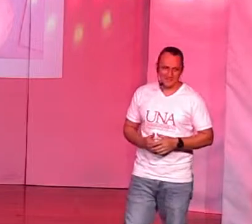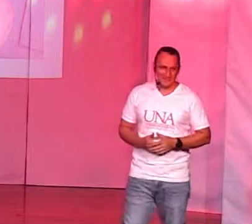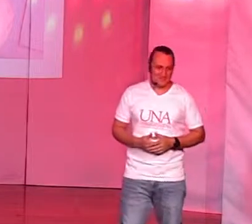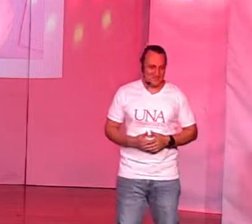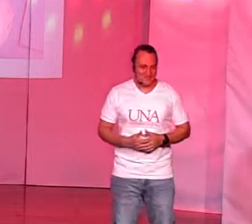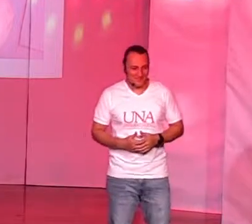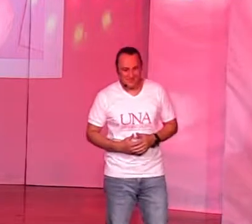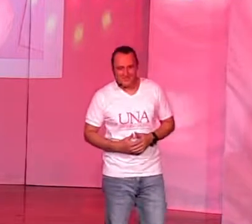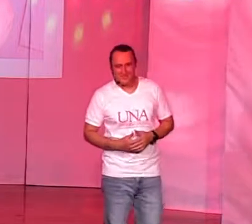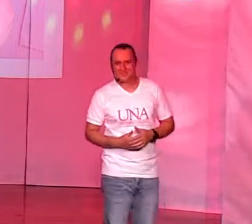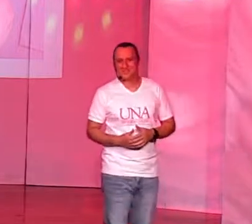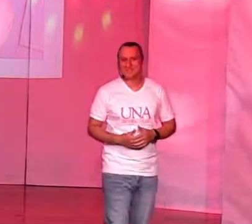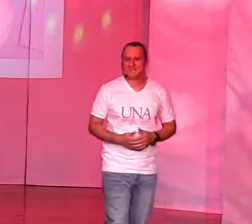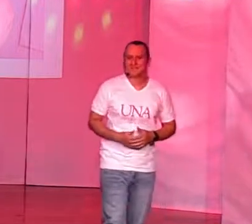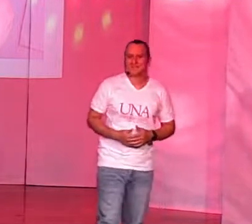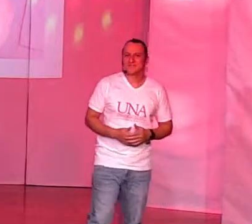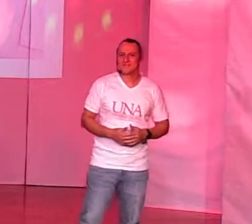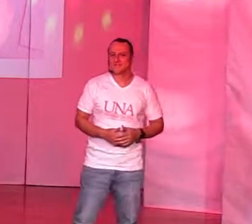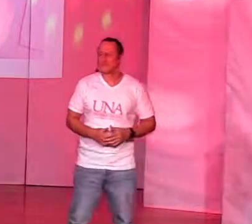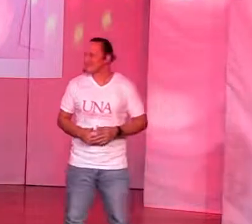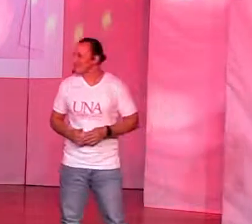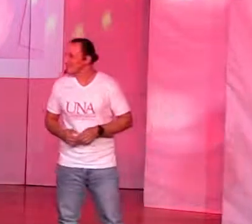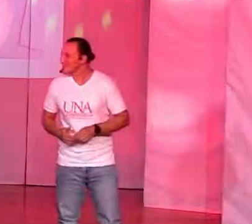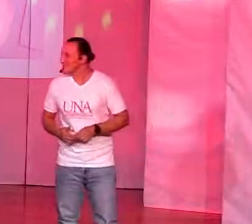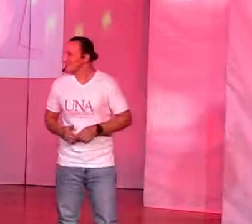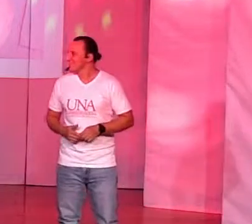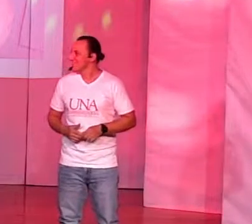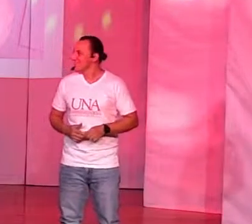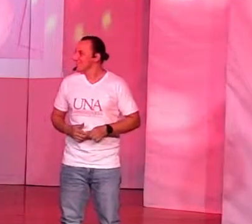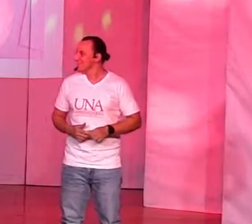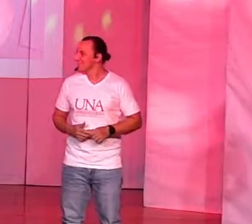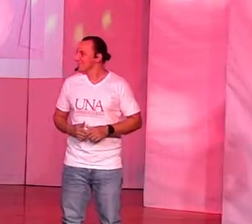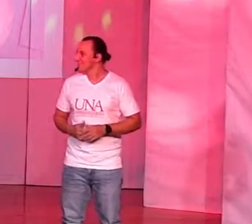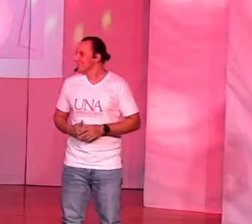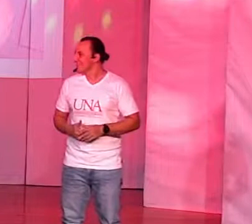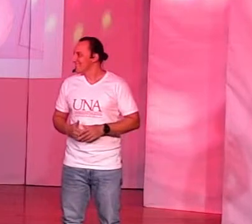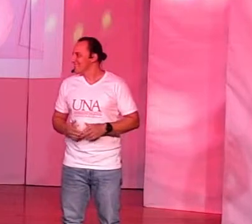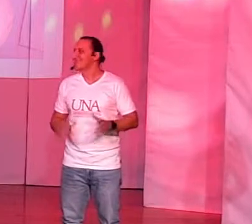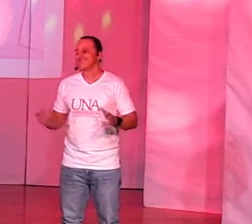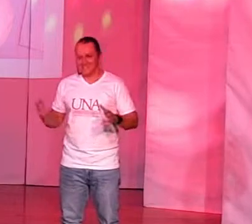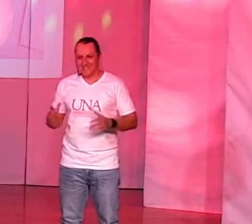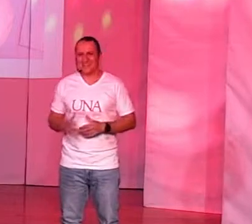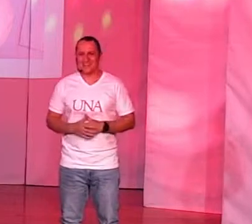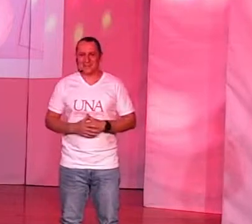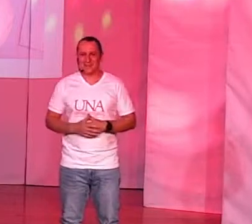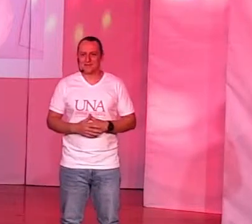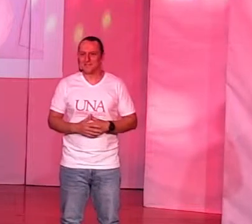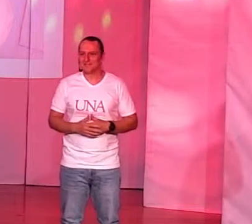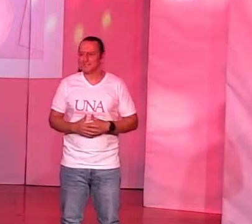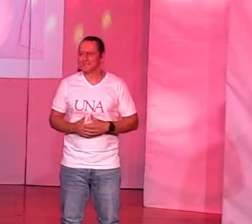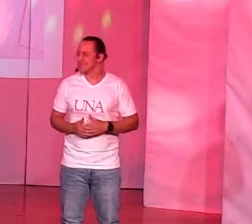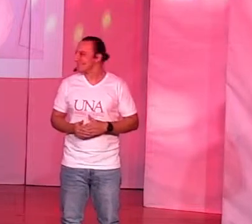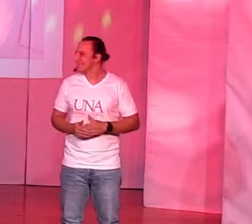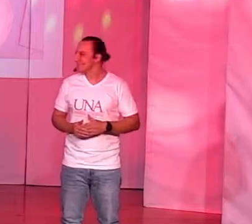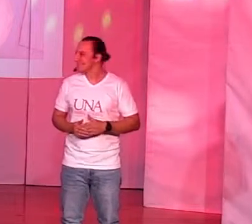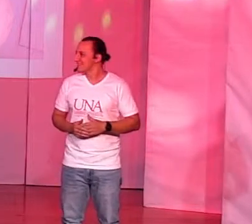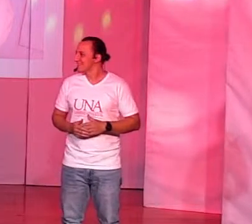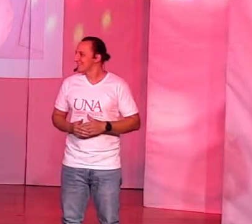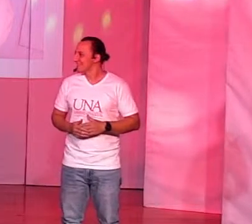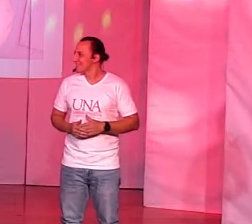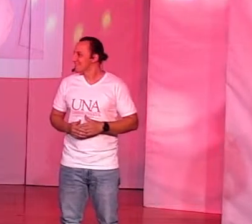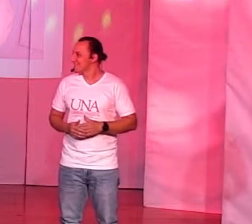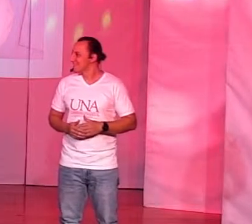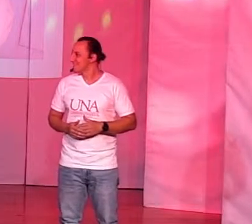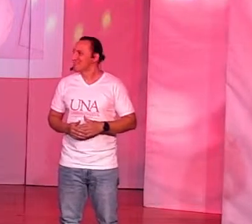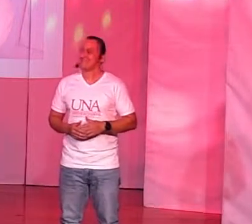año un poco complicado y todavía aún lo manejamos, lo tenemos, es una vivencia, ¿verdad?, diaria. Aquí Esperamos estamos. En Dios que esto termine